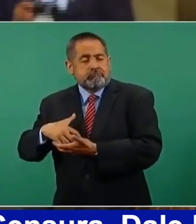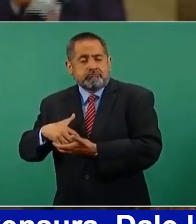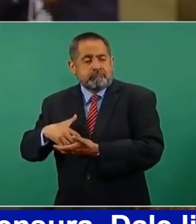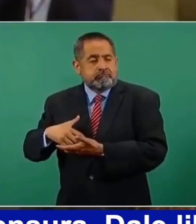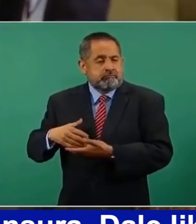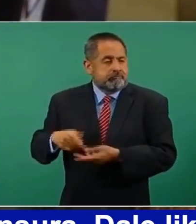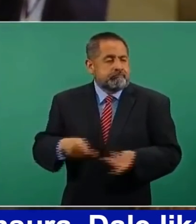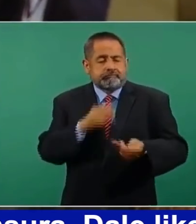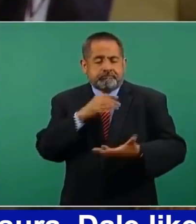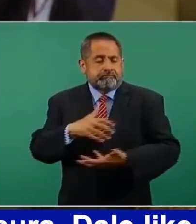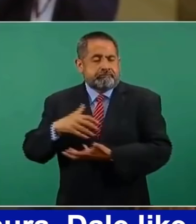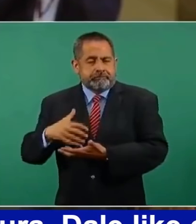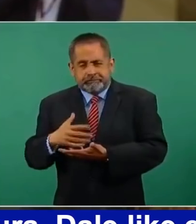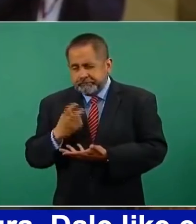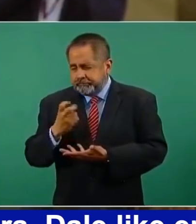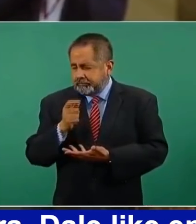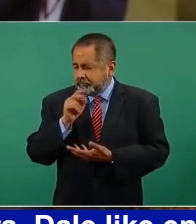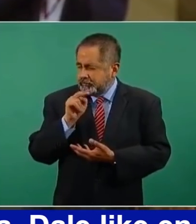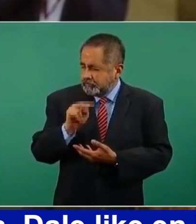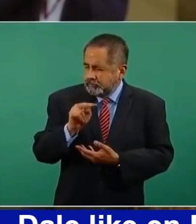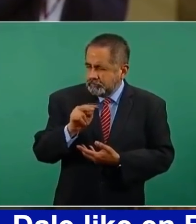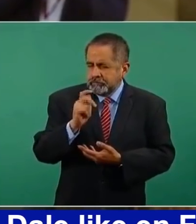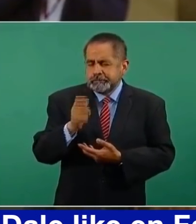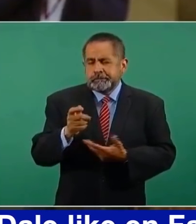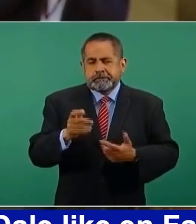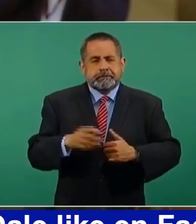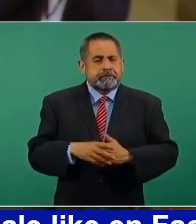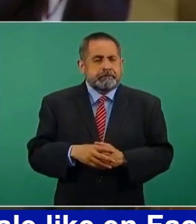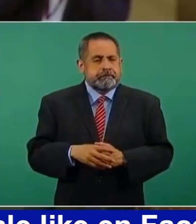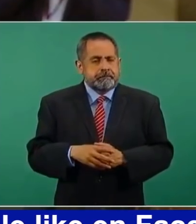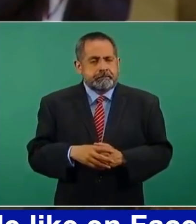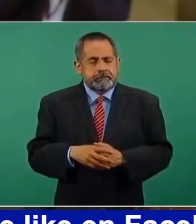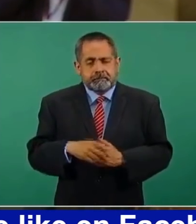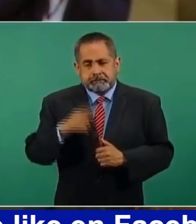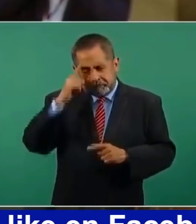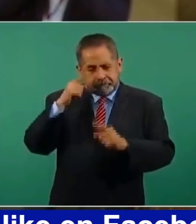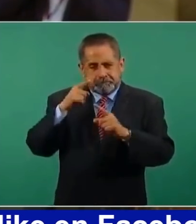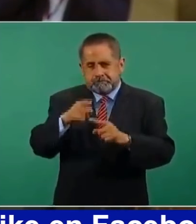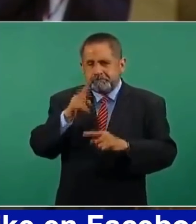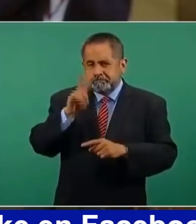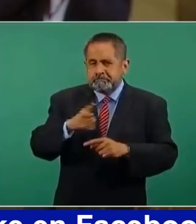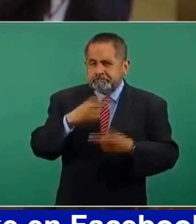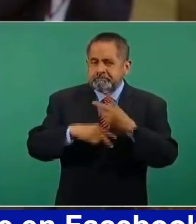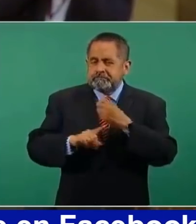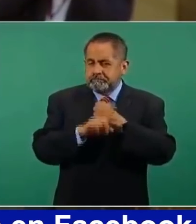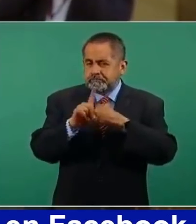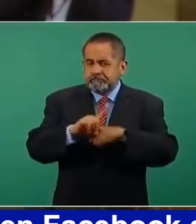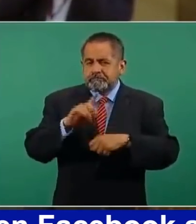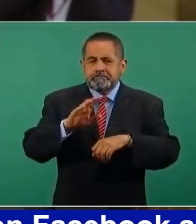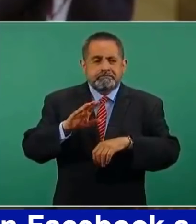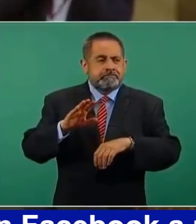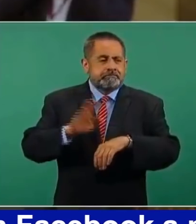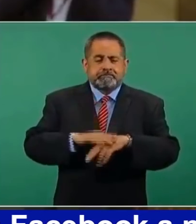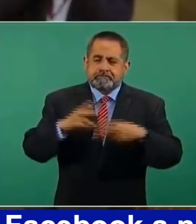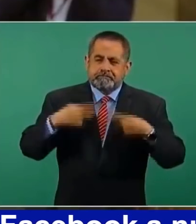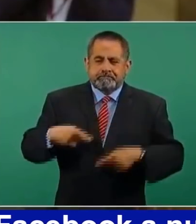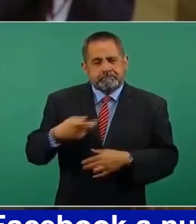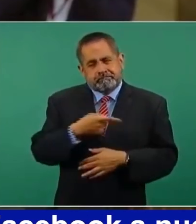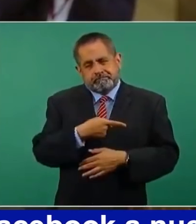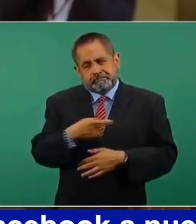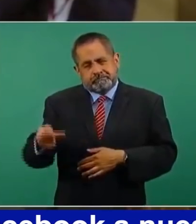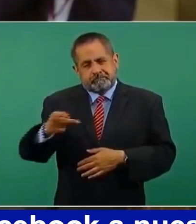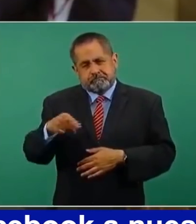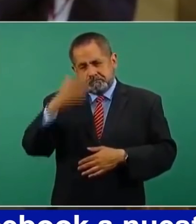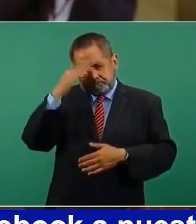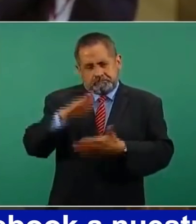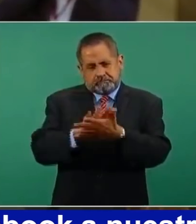comercializadores. Esto se está traduciendo en la principal afectación, que son las familias más pobres. Usted sabe la importancia que